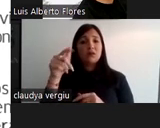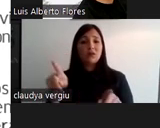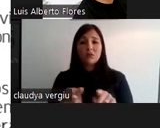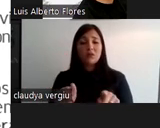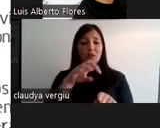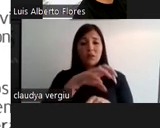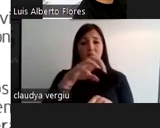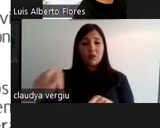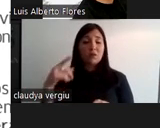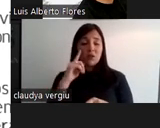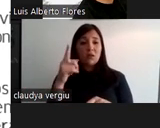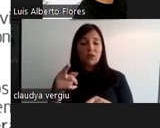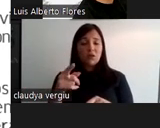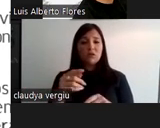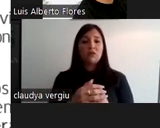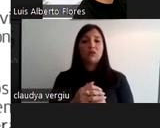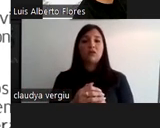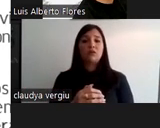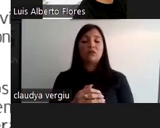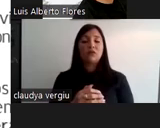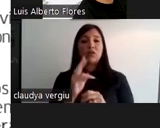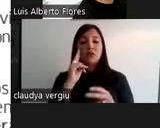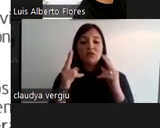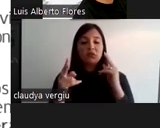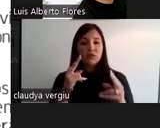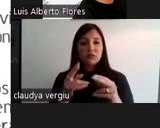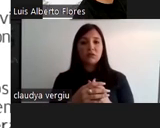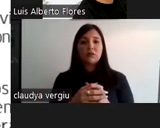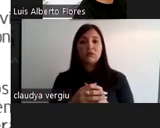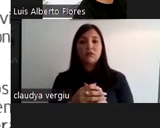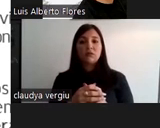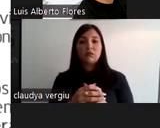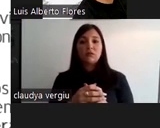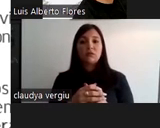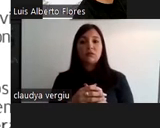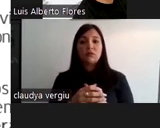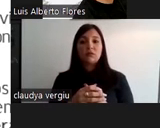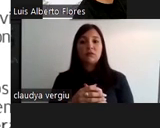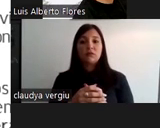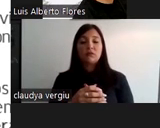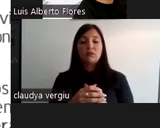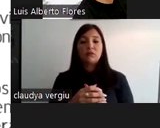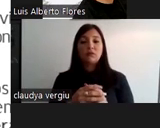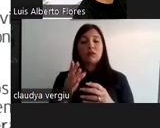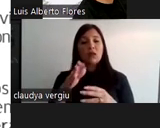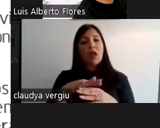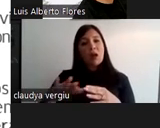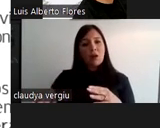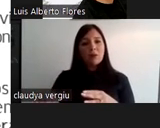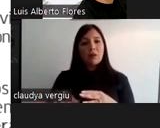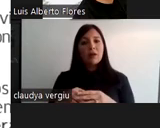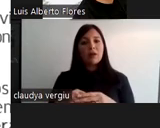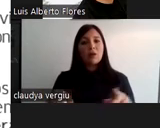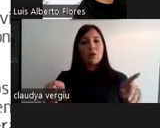que tiene la mayor intención de ser visitadas no cabe mencionar como una nota aparte que en el caso